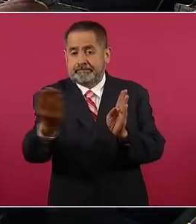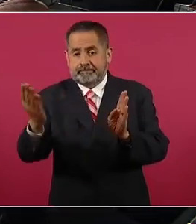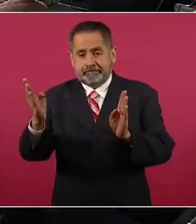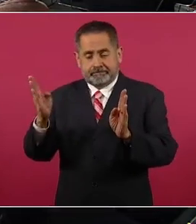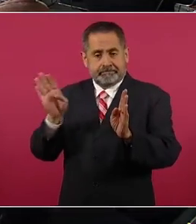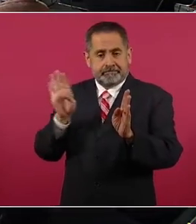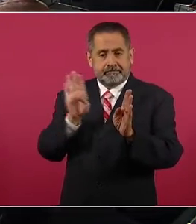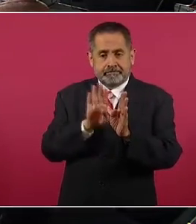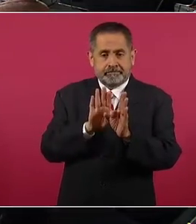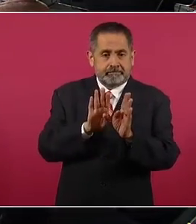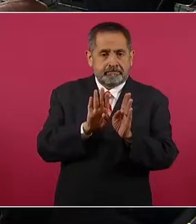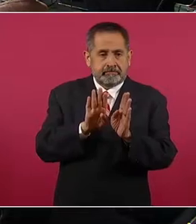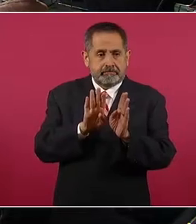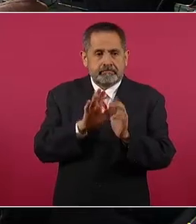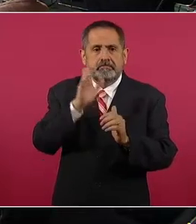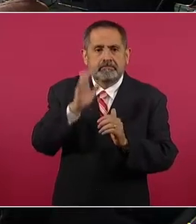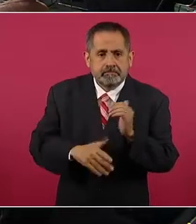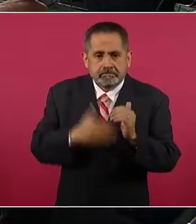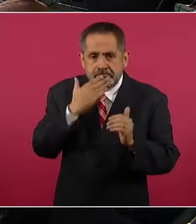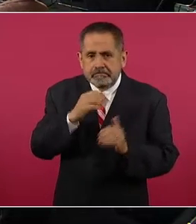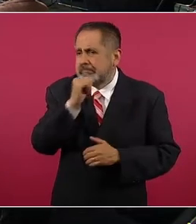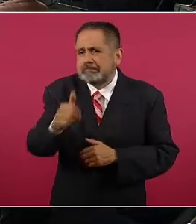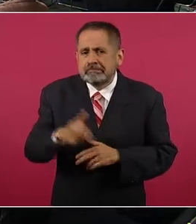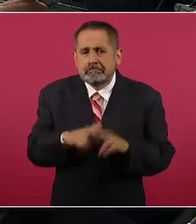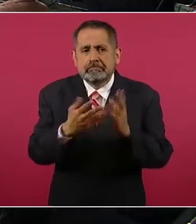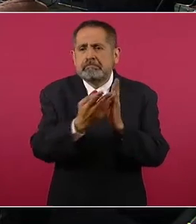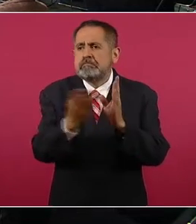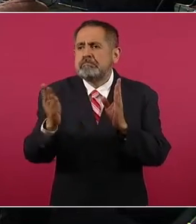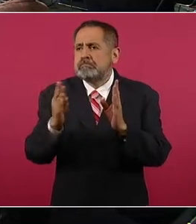y ni siquiera la barda terminaron.